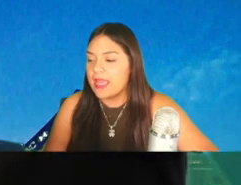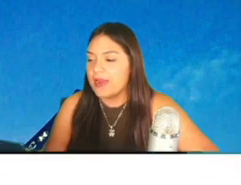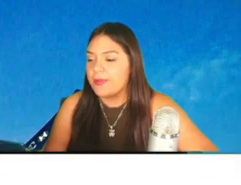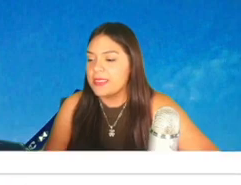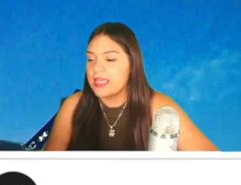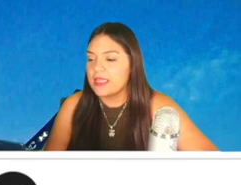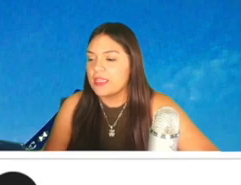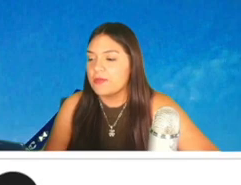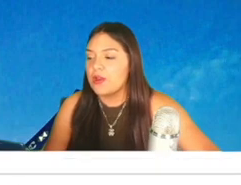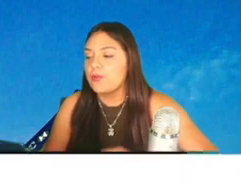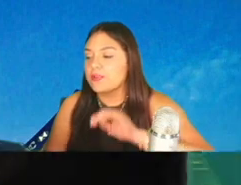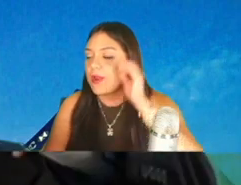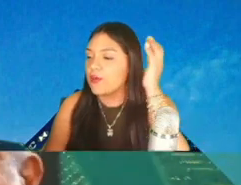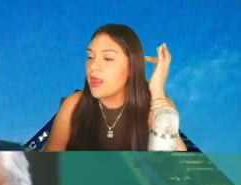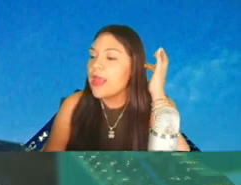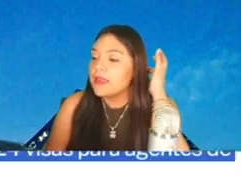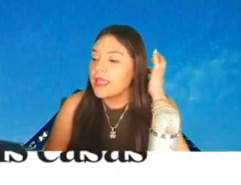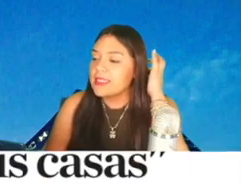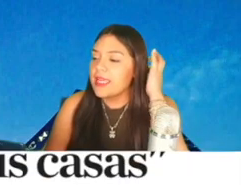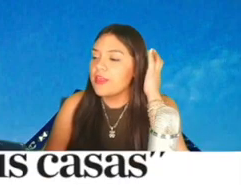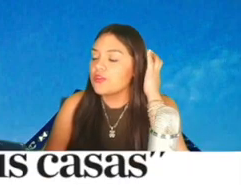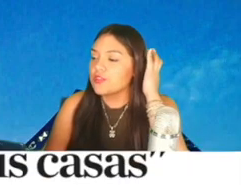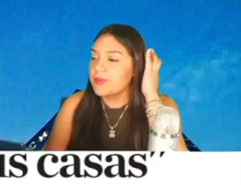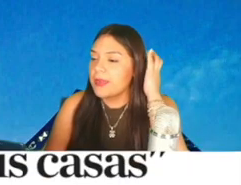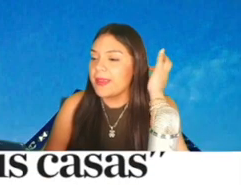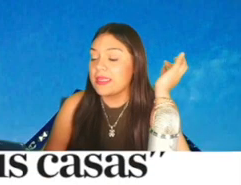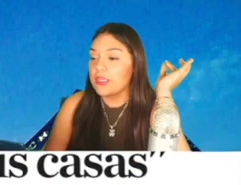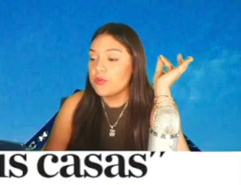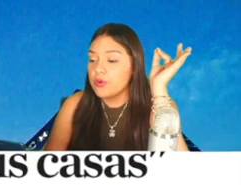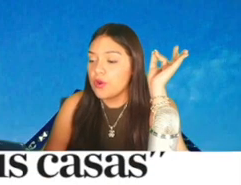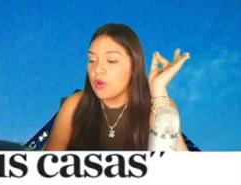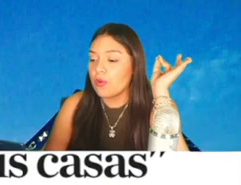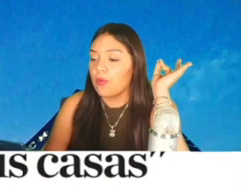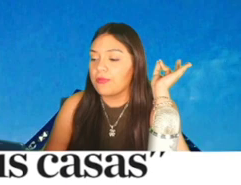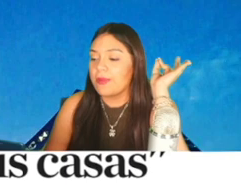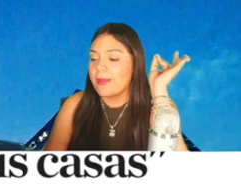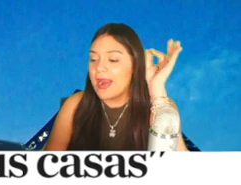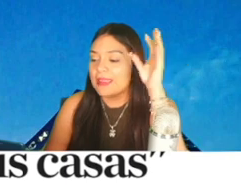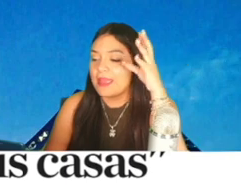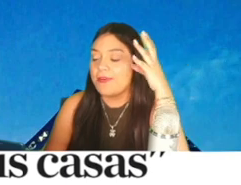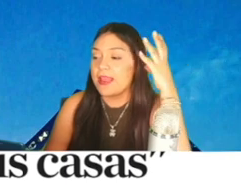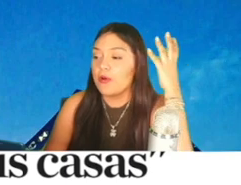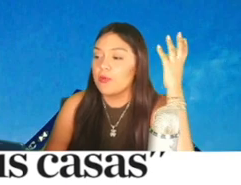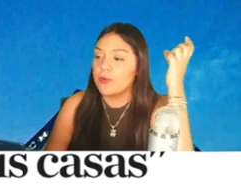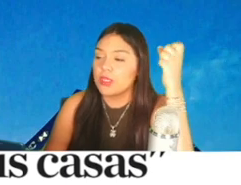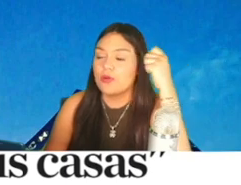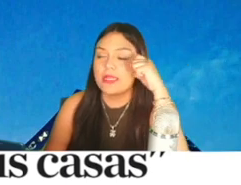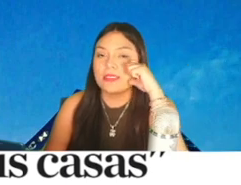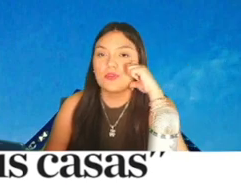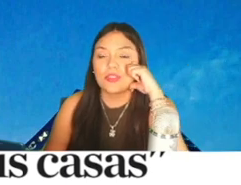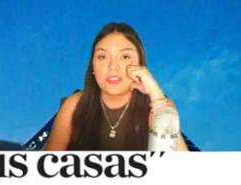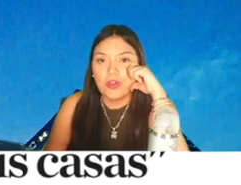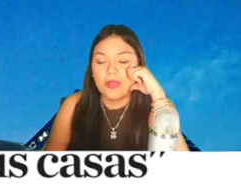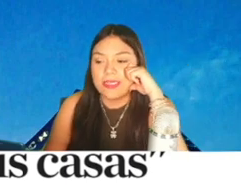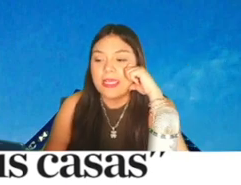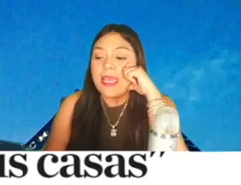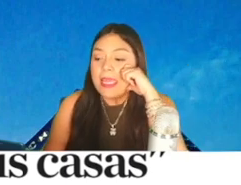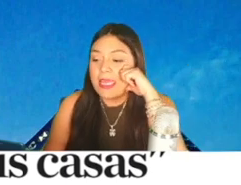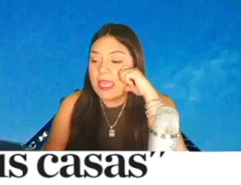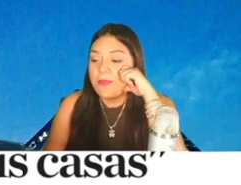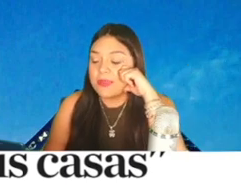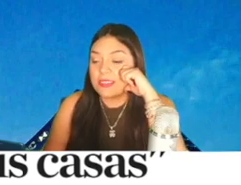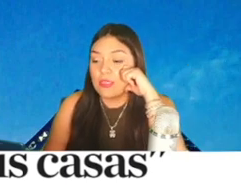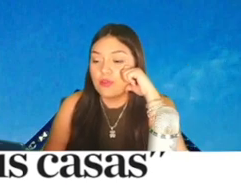efectivamente el presidente Andrés Manuel López Obrador, desde 2021, cuando Ebrard le fallaron un poquito las negociaciones